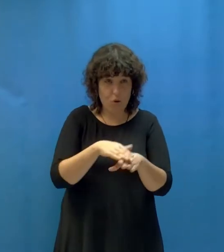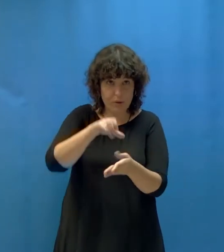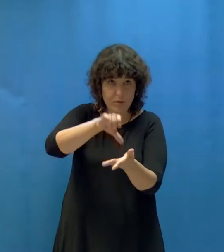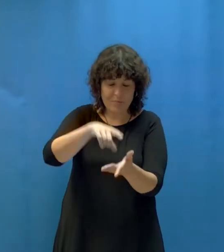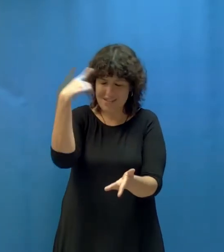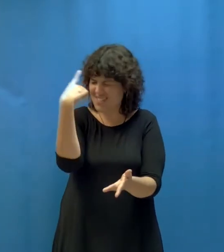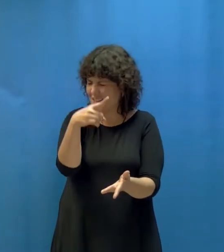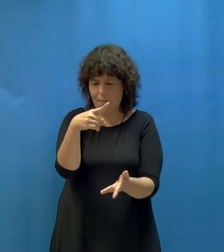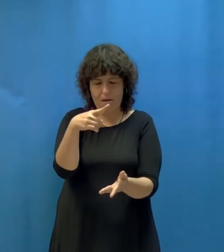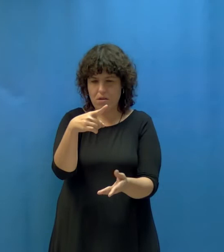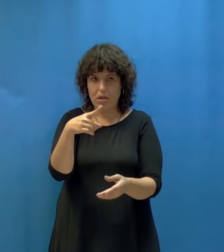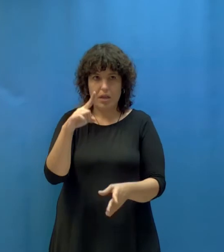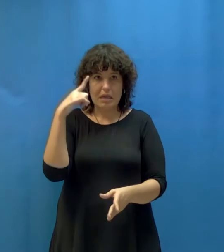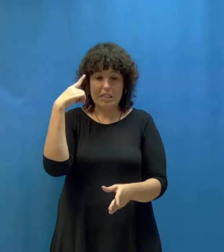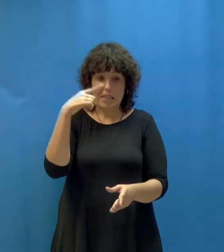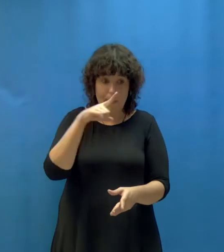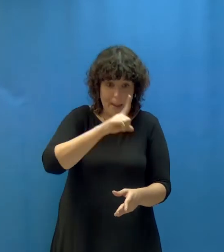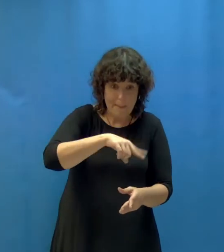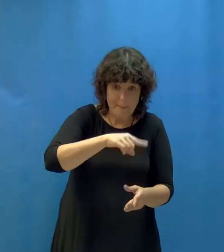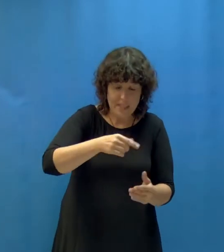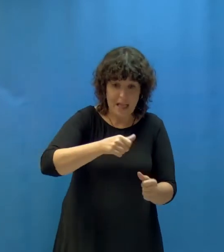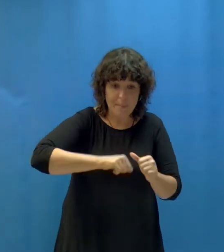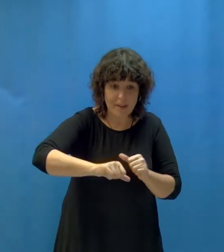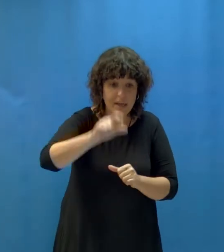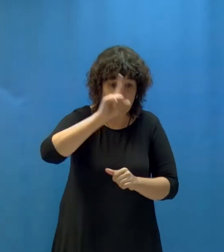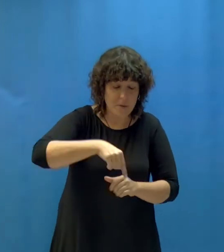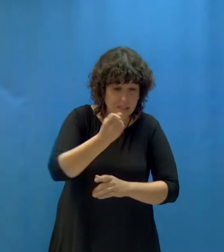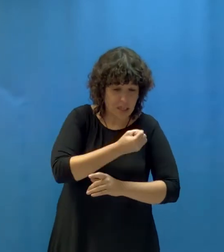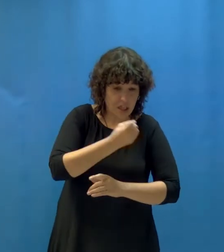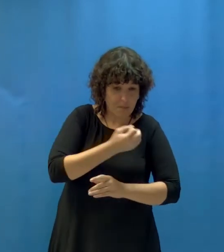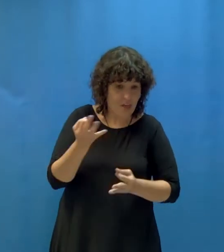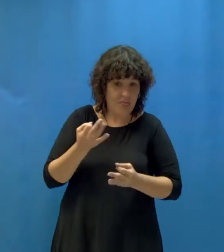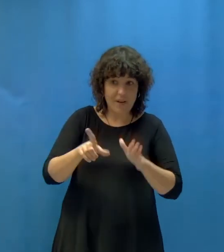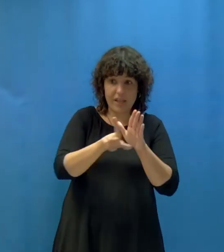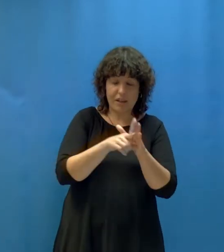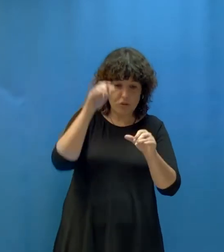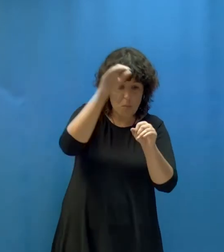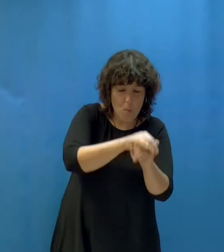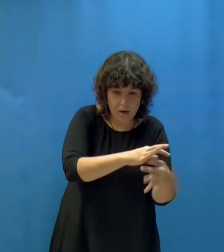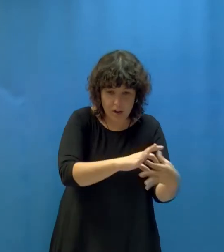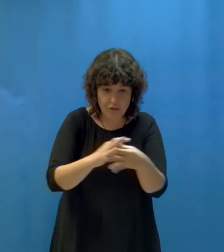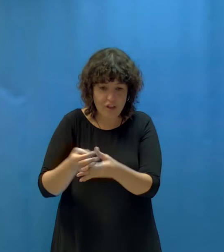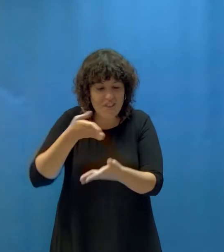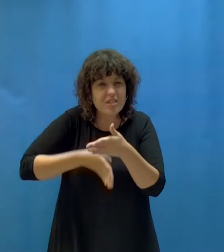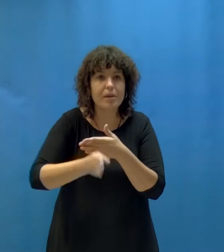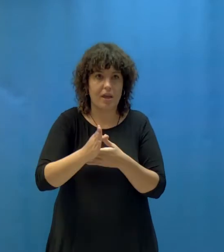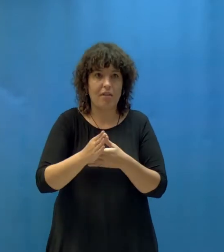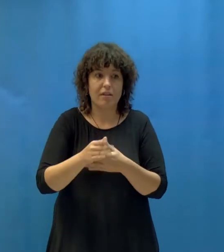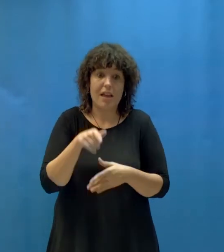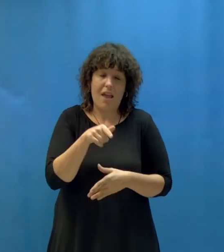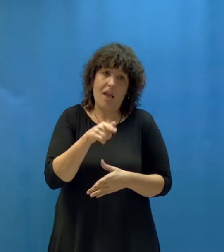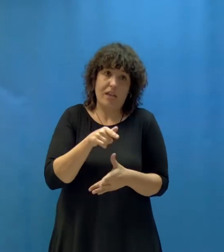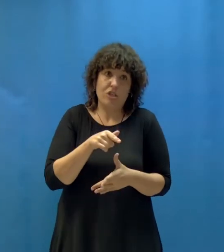consciente de que en los próximos meses, a partir del mes de diciembre, tendremos que cumplir la legislación en materia de accesibilidad y eso nos afecta también